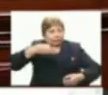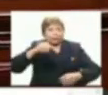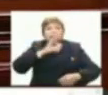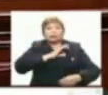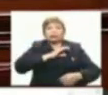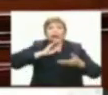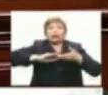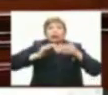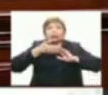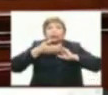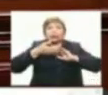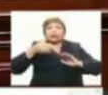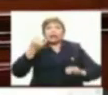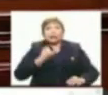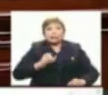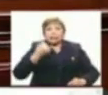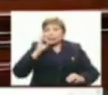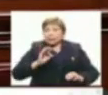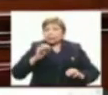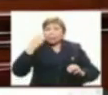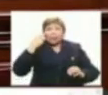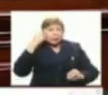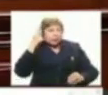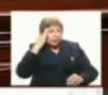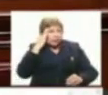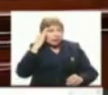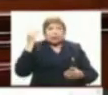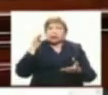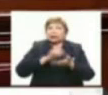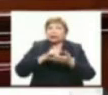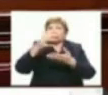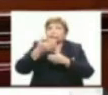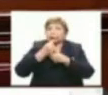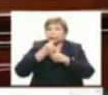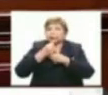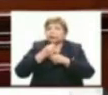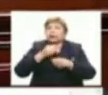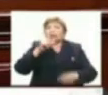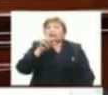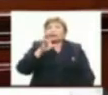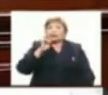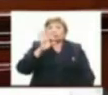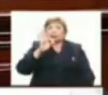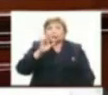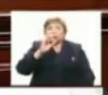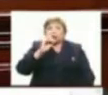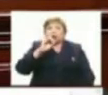de las comunidades indígenas para que puedan ser consideradas en los alcances del convenio 169 de la